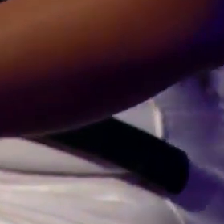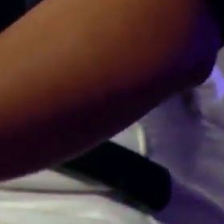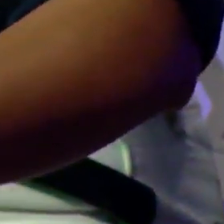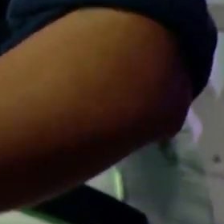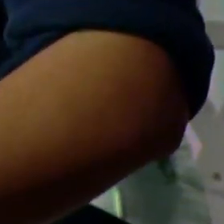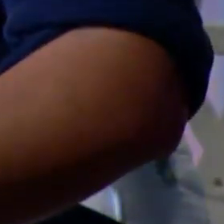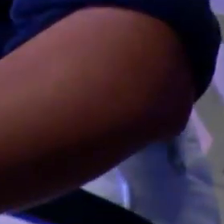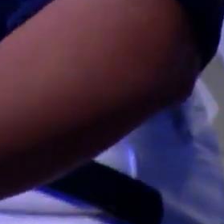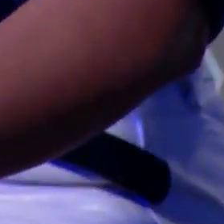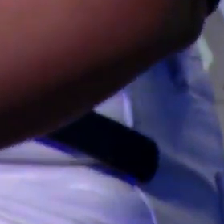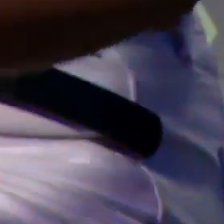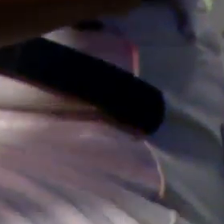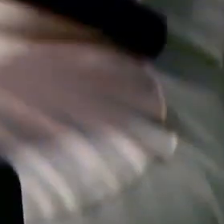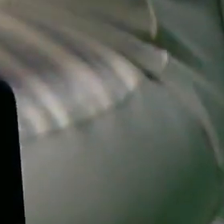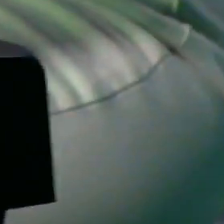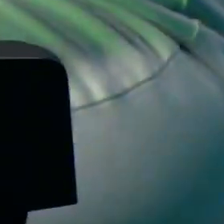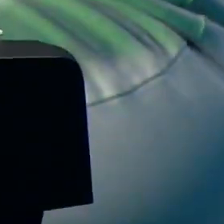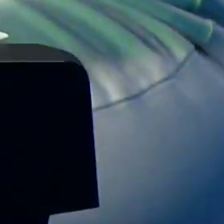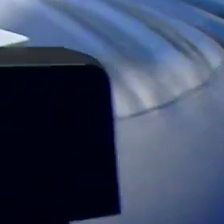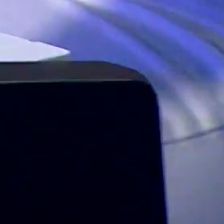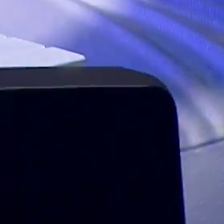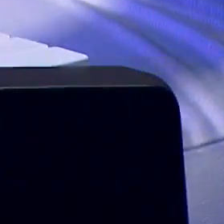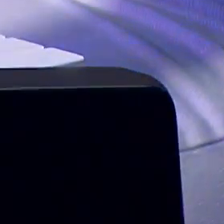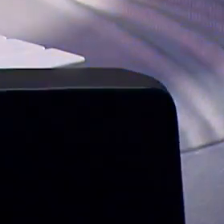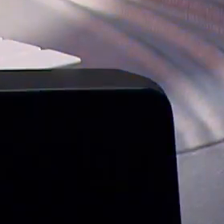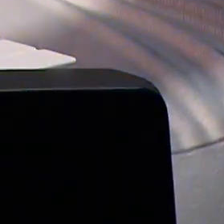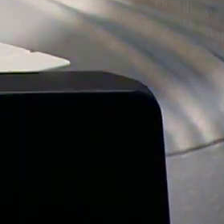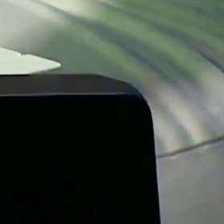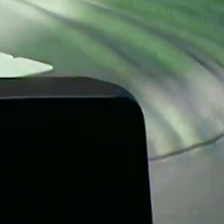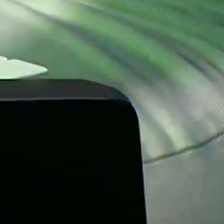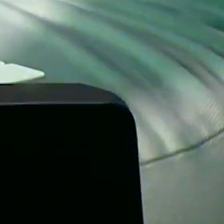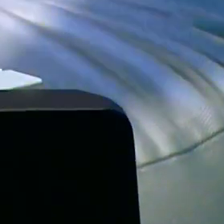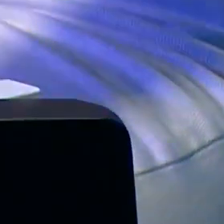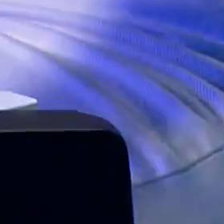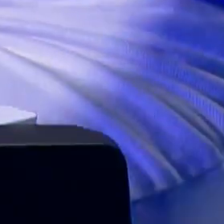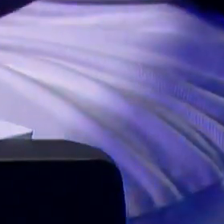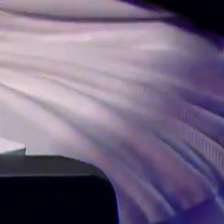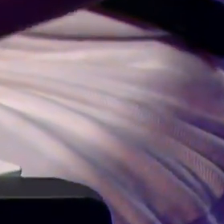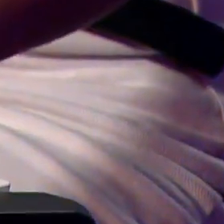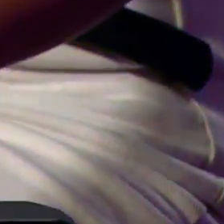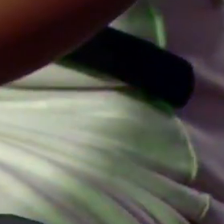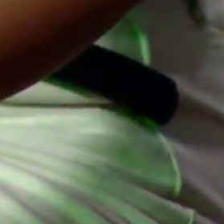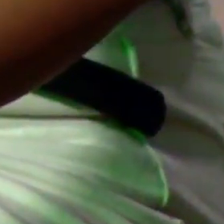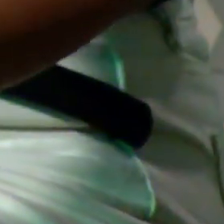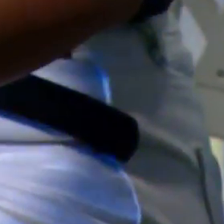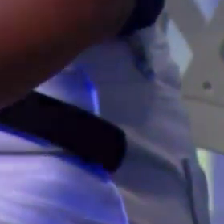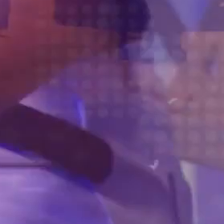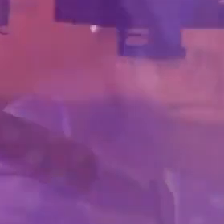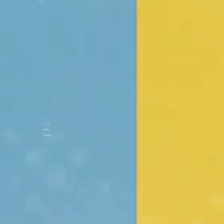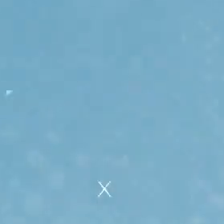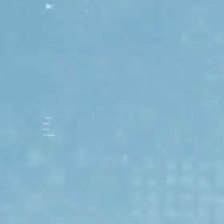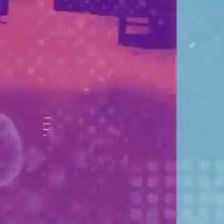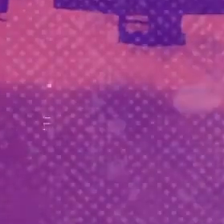día no canto, algo va a estar mal, porque cuando